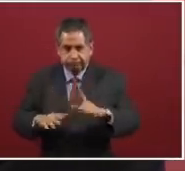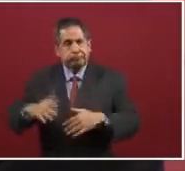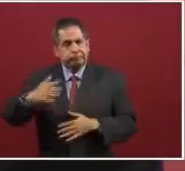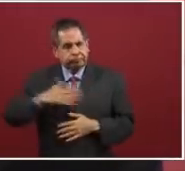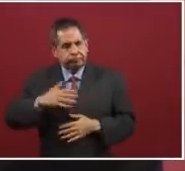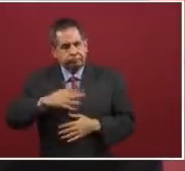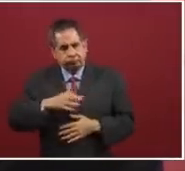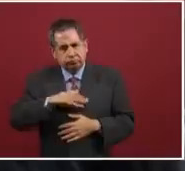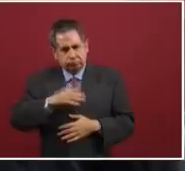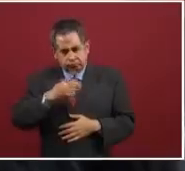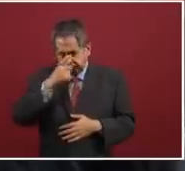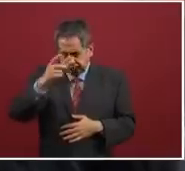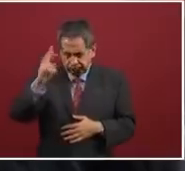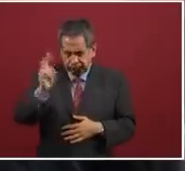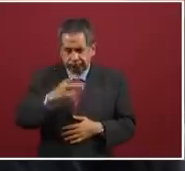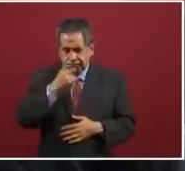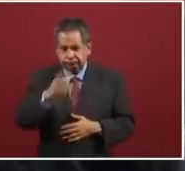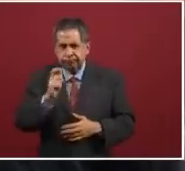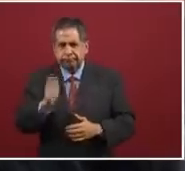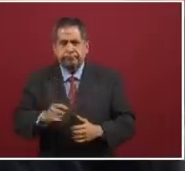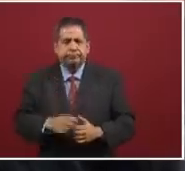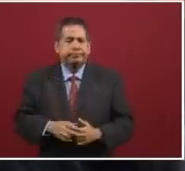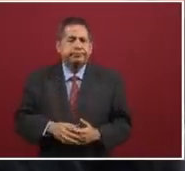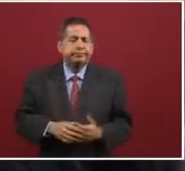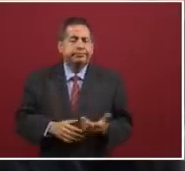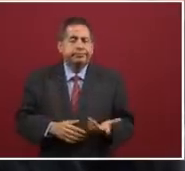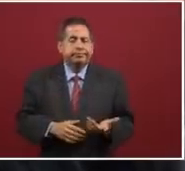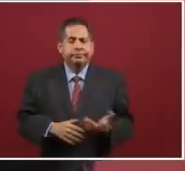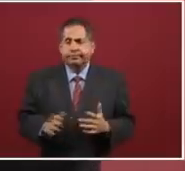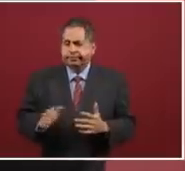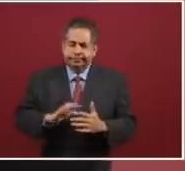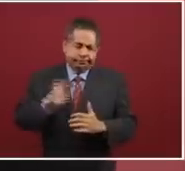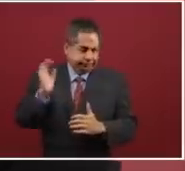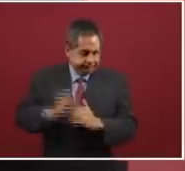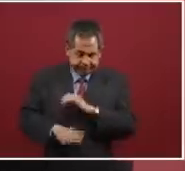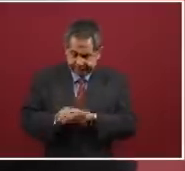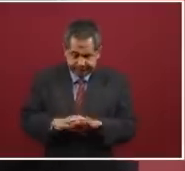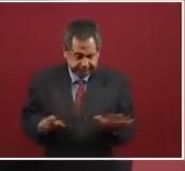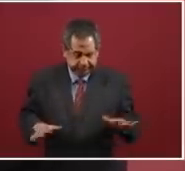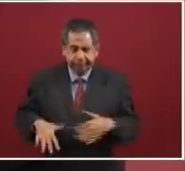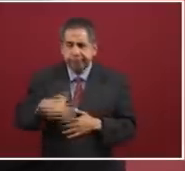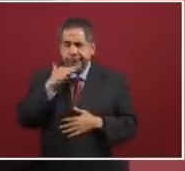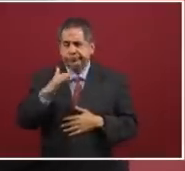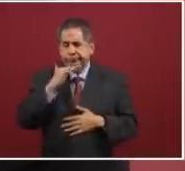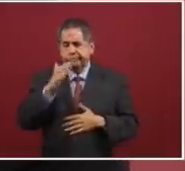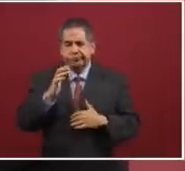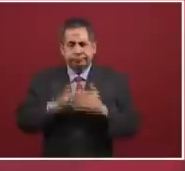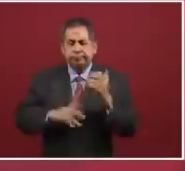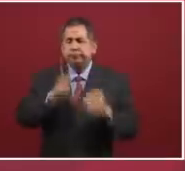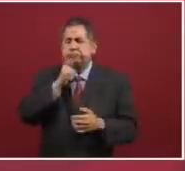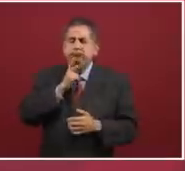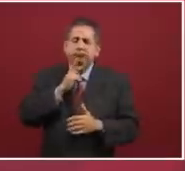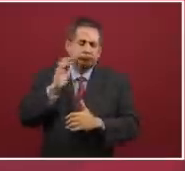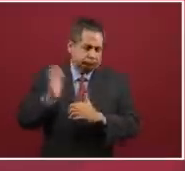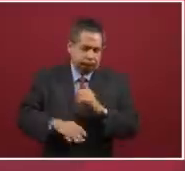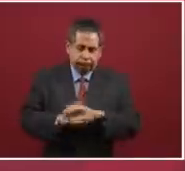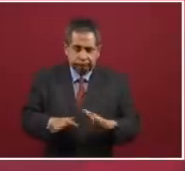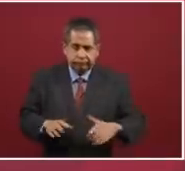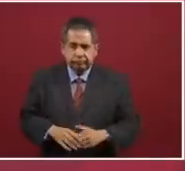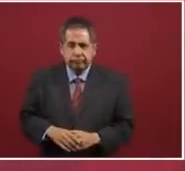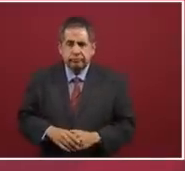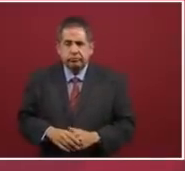puedo decirles que se acabó la corrupción en Pemex.